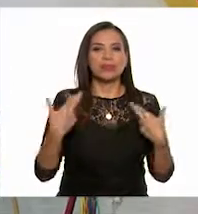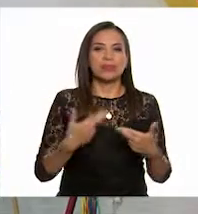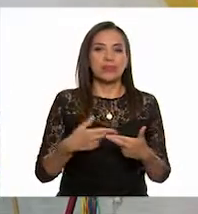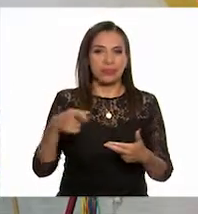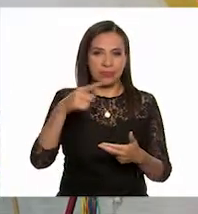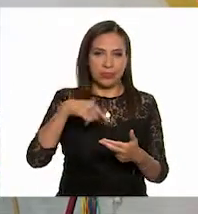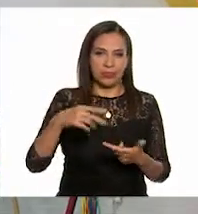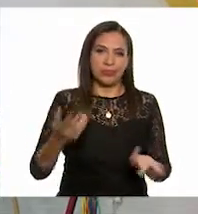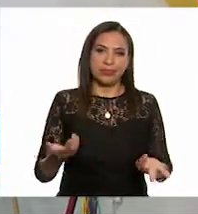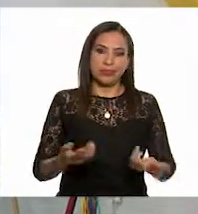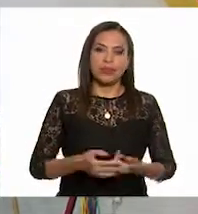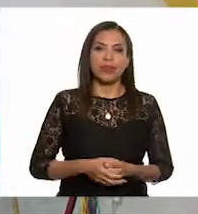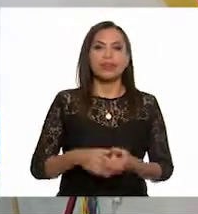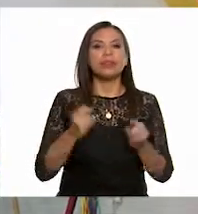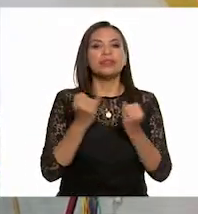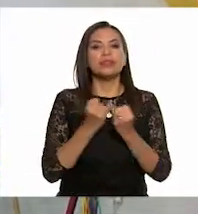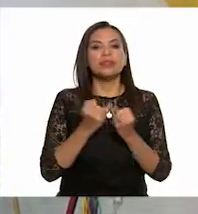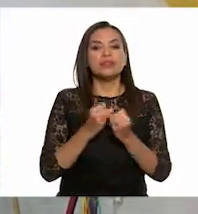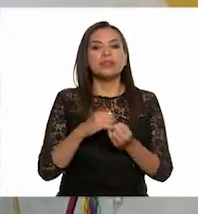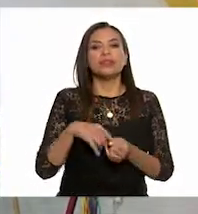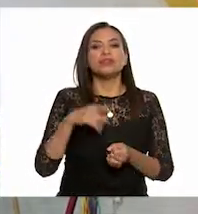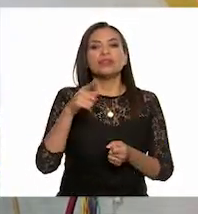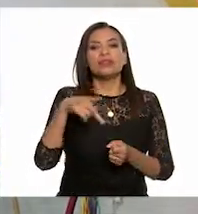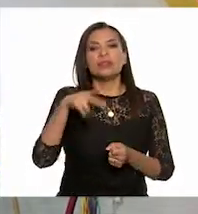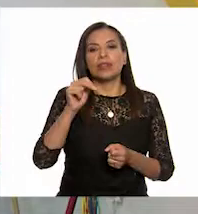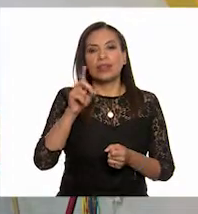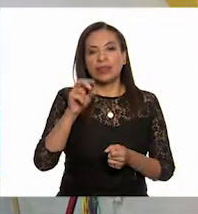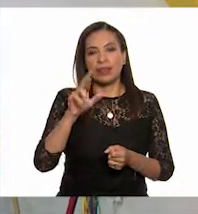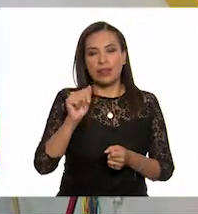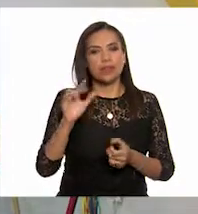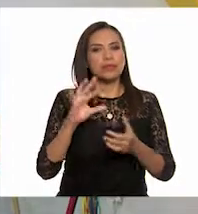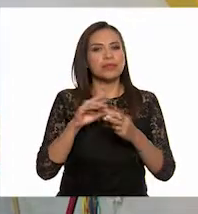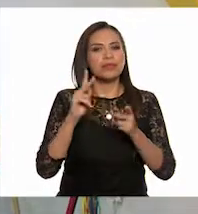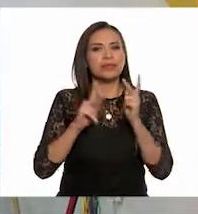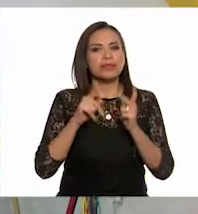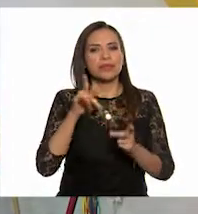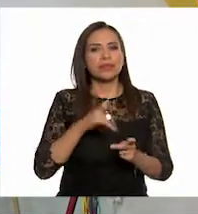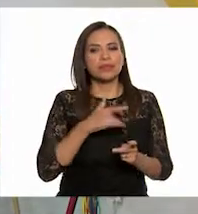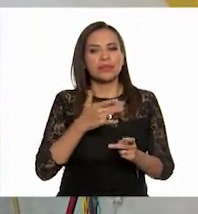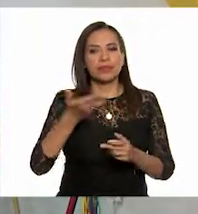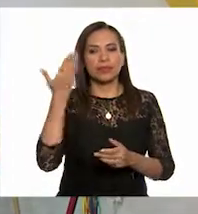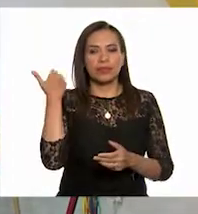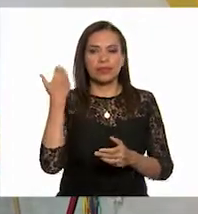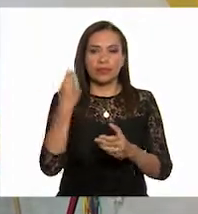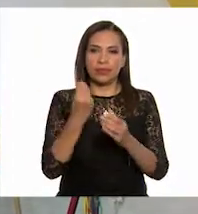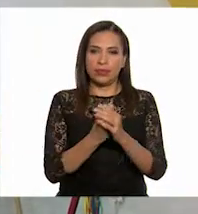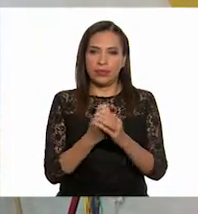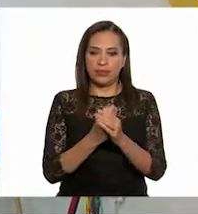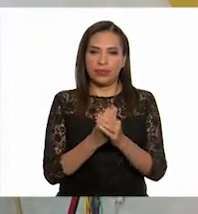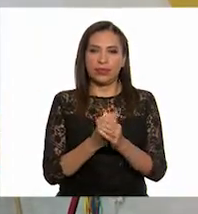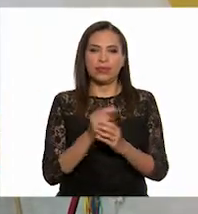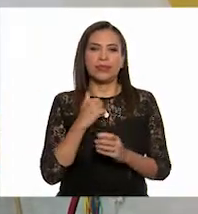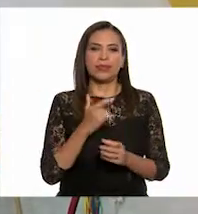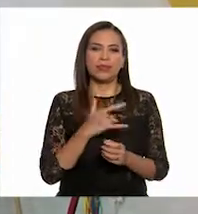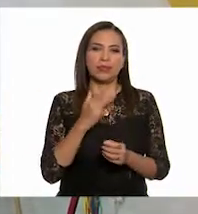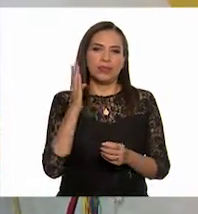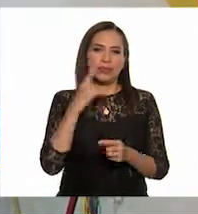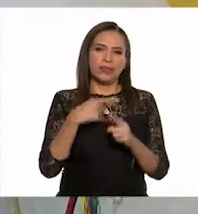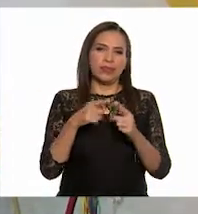maestras y a mis maestros. Al igual que Kendra, por ejemplo, ella nos platicó su caso la sesión pasada. Ya me puso mal